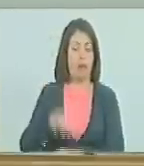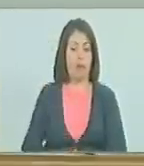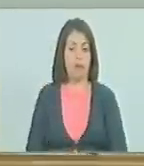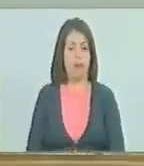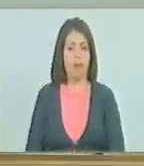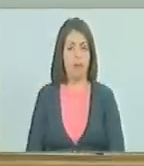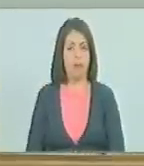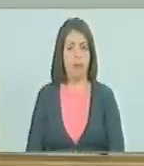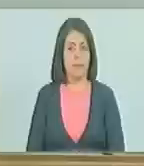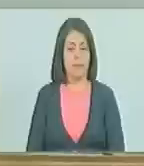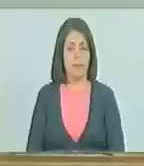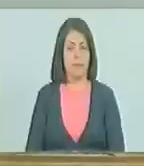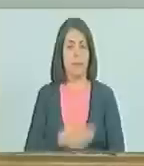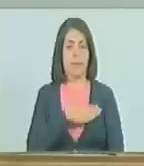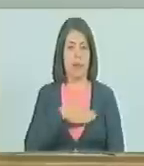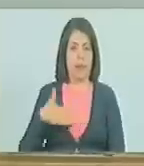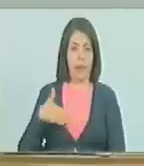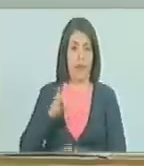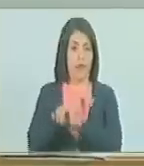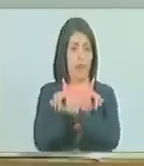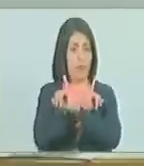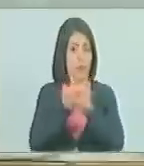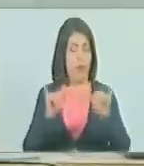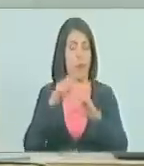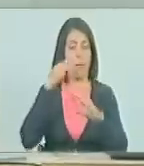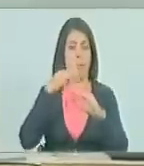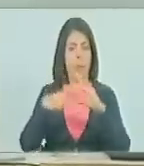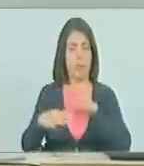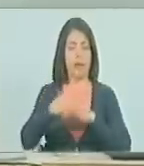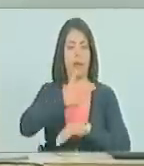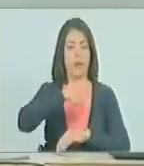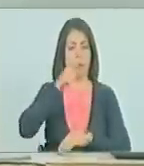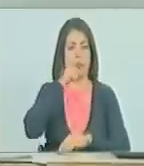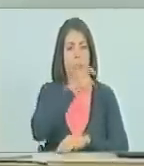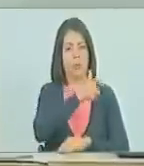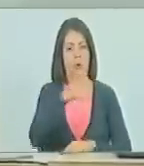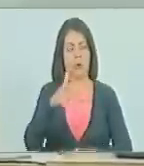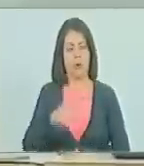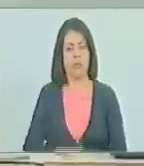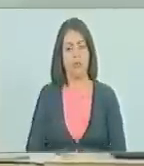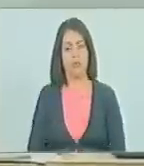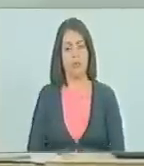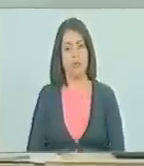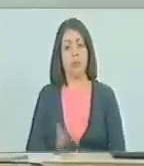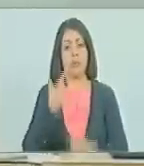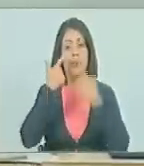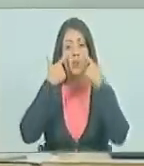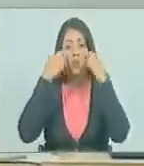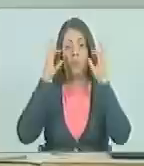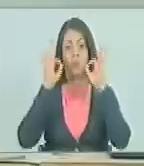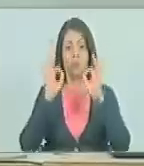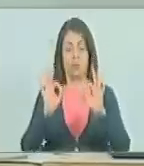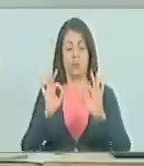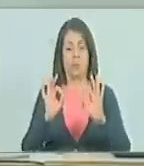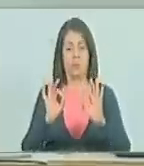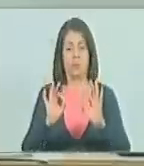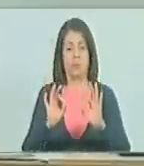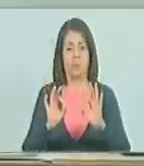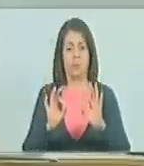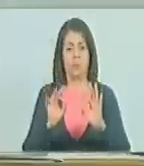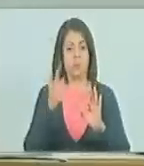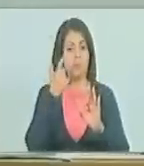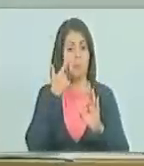patria. Y quiero cerrar con un mensaje a nuestro pueblo. Que estemos alerta, pues, que